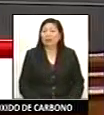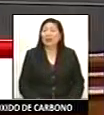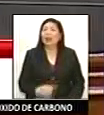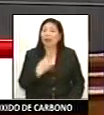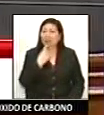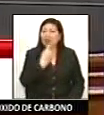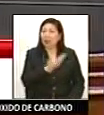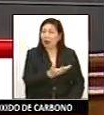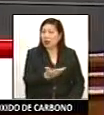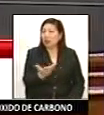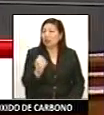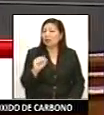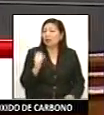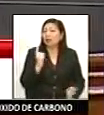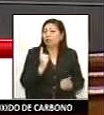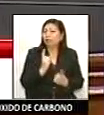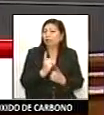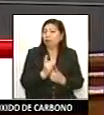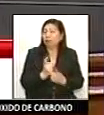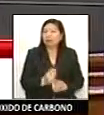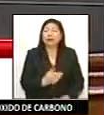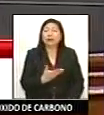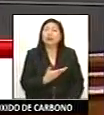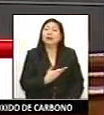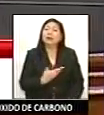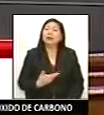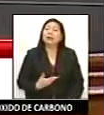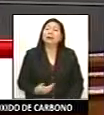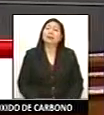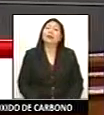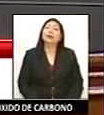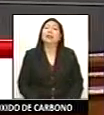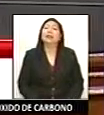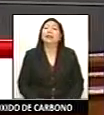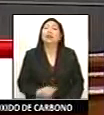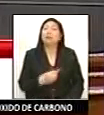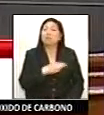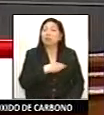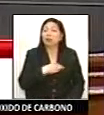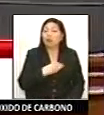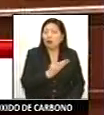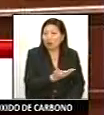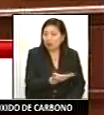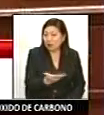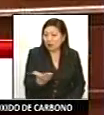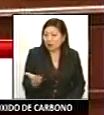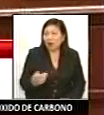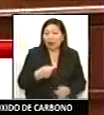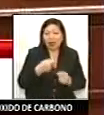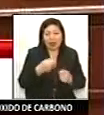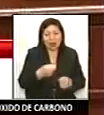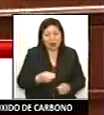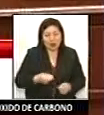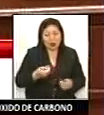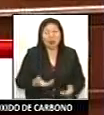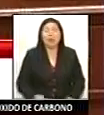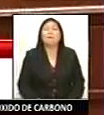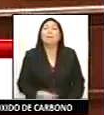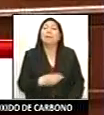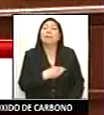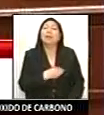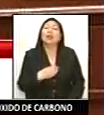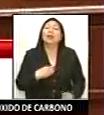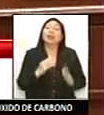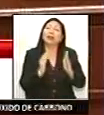presidente, se nos acerca, por intermedio del presidente, al señor premier, señores ministros de Agricultura, señores ministros